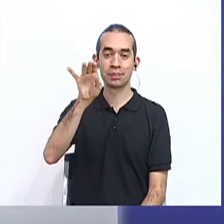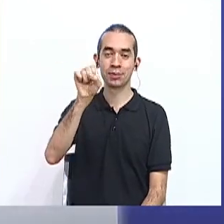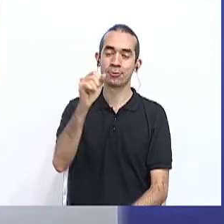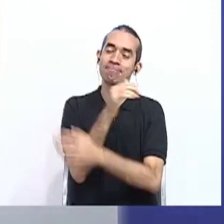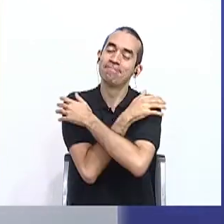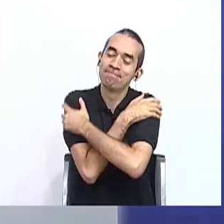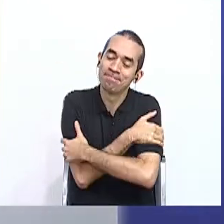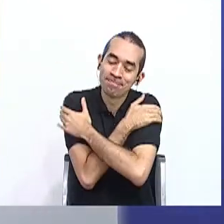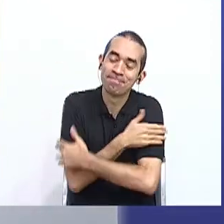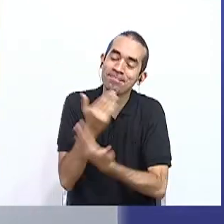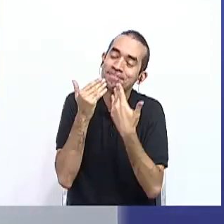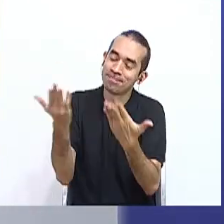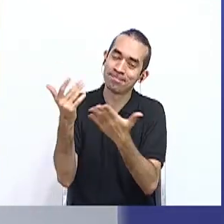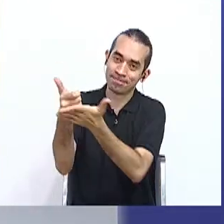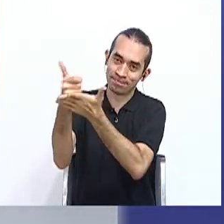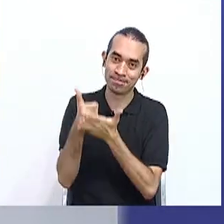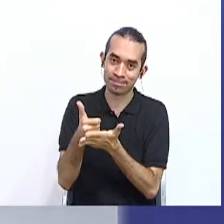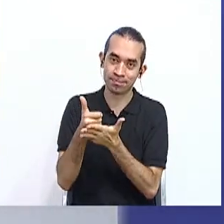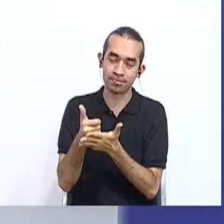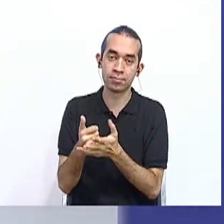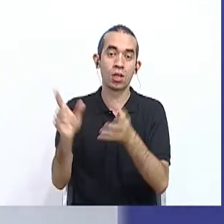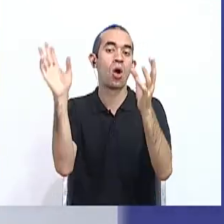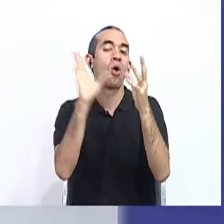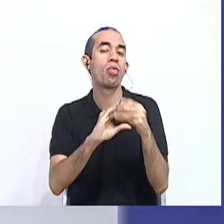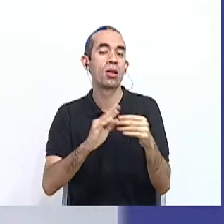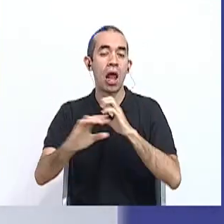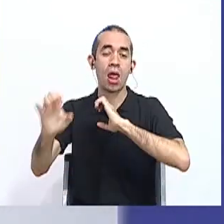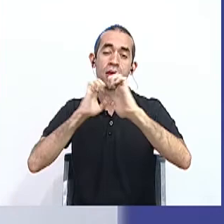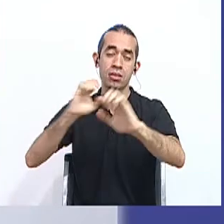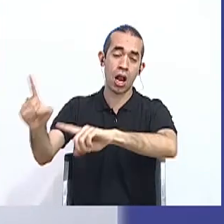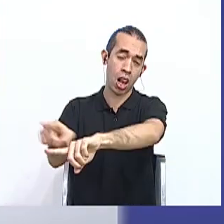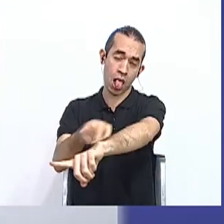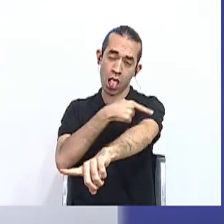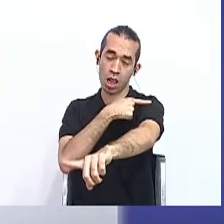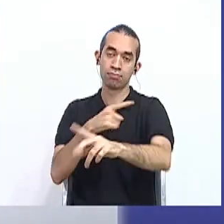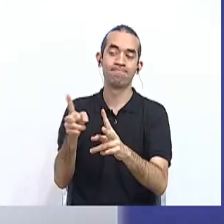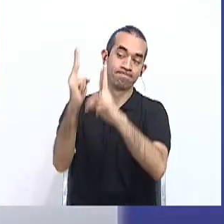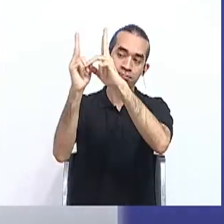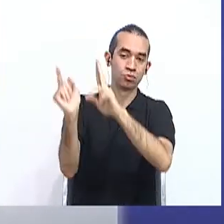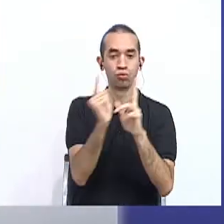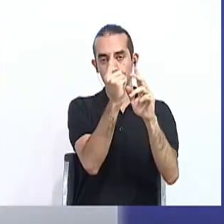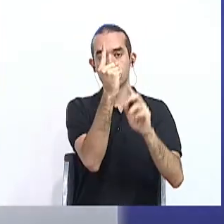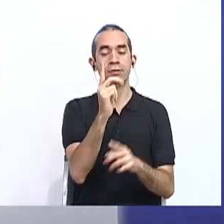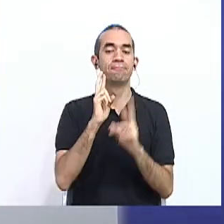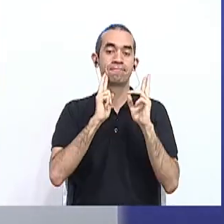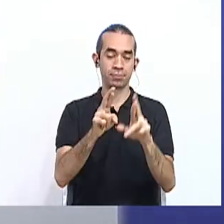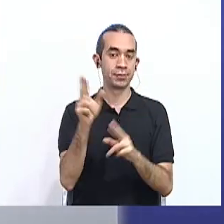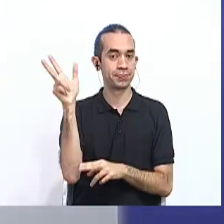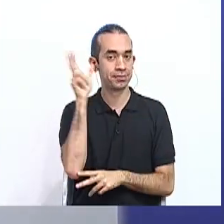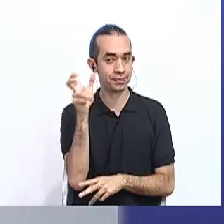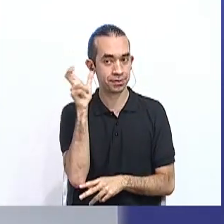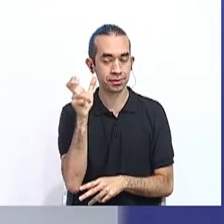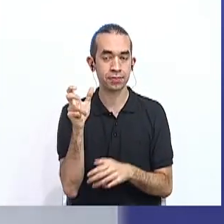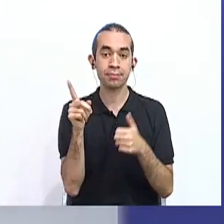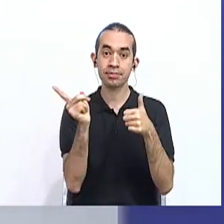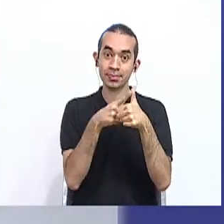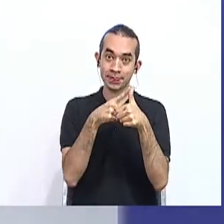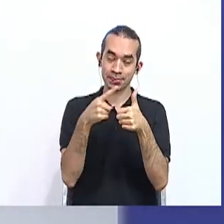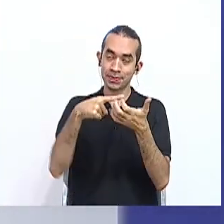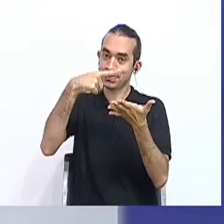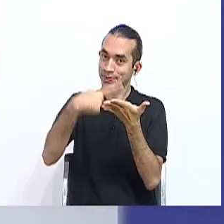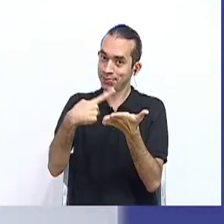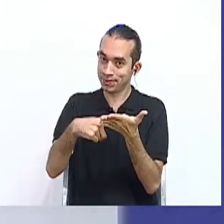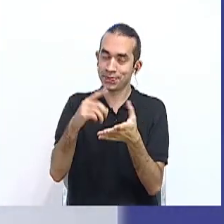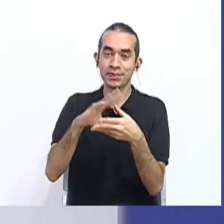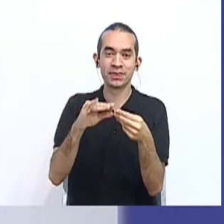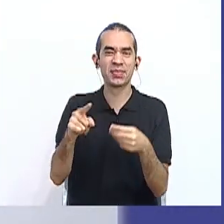voy a contar porque hicimos toda una entrevista, pero vamos a escuchar ahorita una de las respuestas. Primero, vamos a comentarles qué